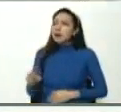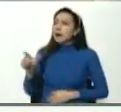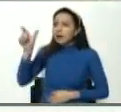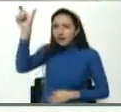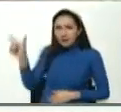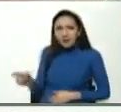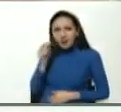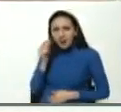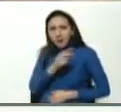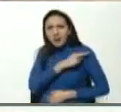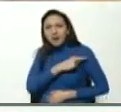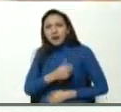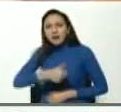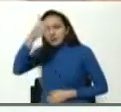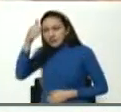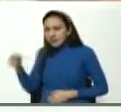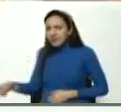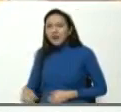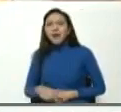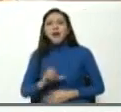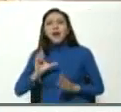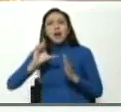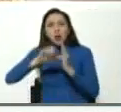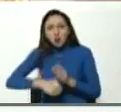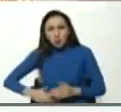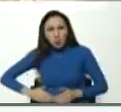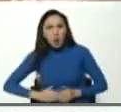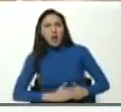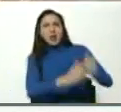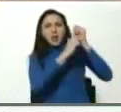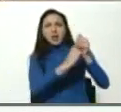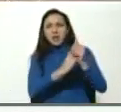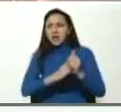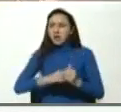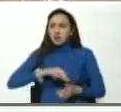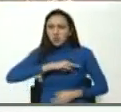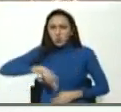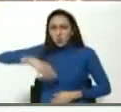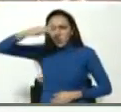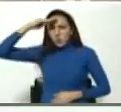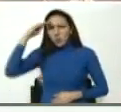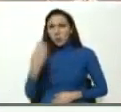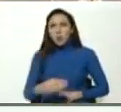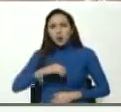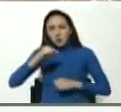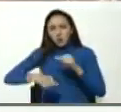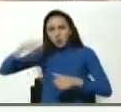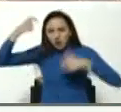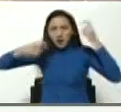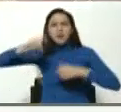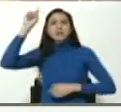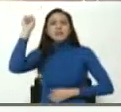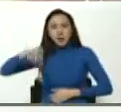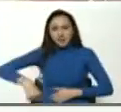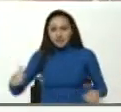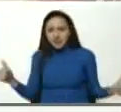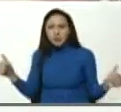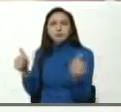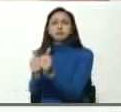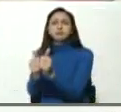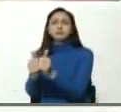a quien después sería el líder del líder nuestro comandante supremo hugo rafael chávez